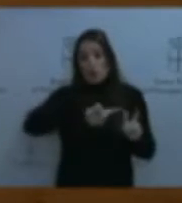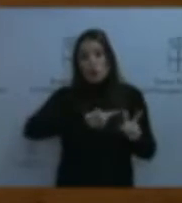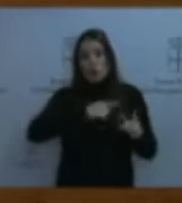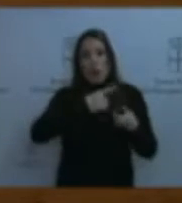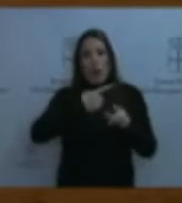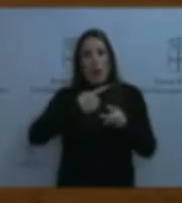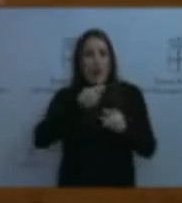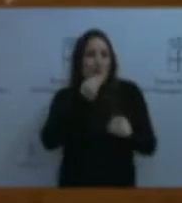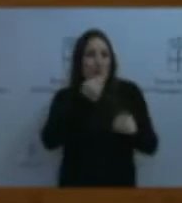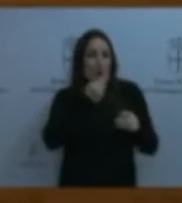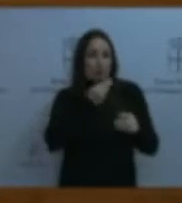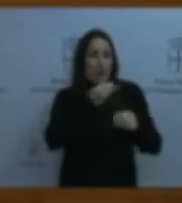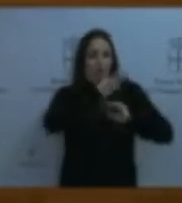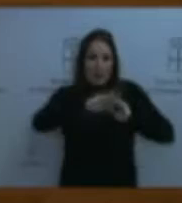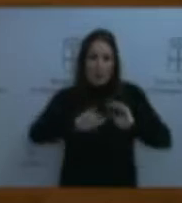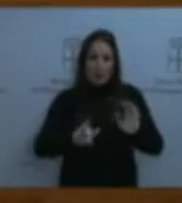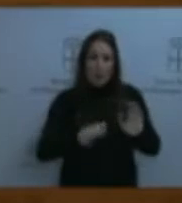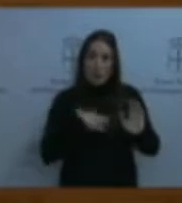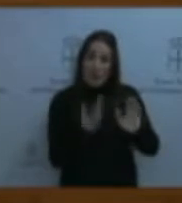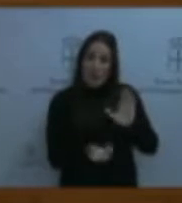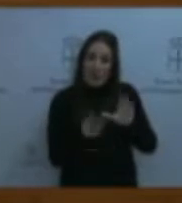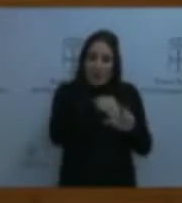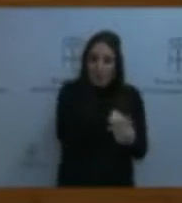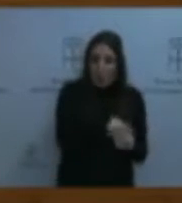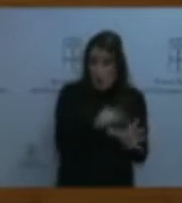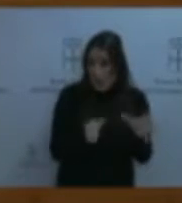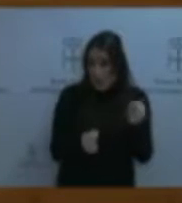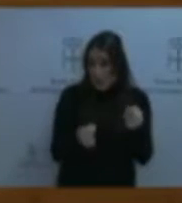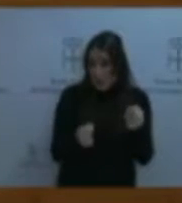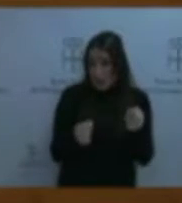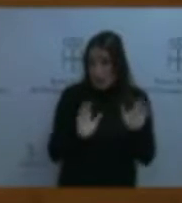del paraíso, podría estar perfectamente ahí la leche y no lo está.